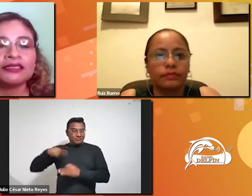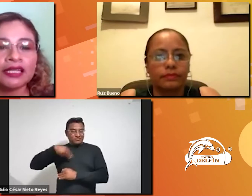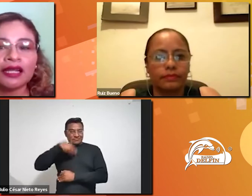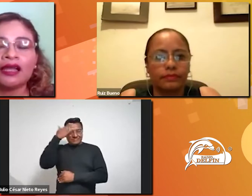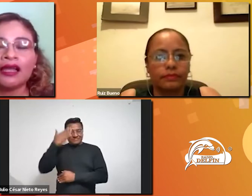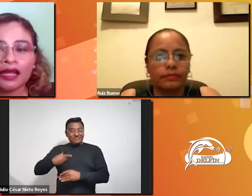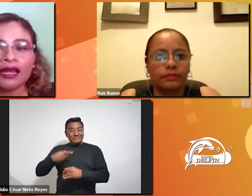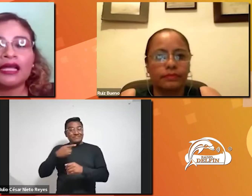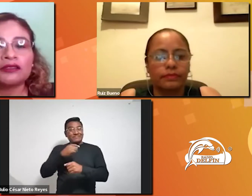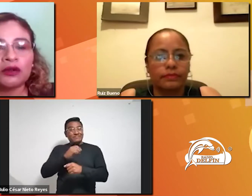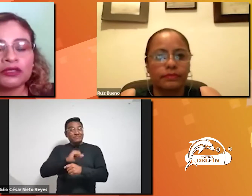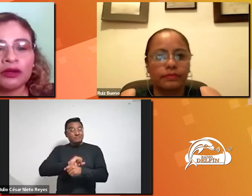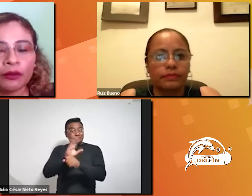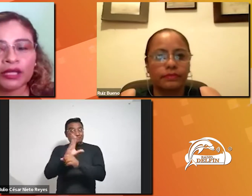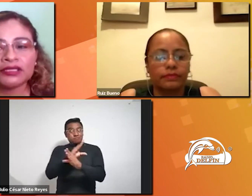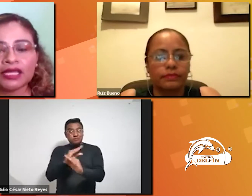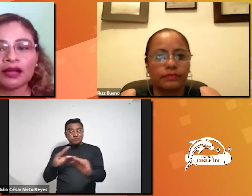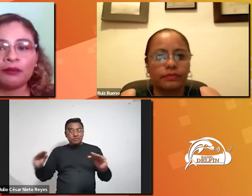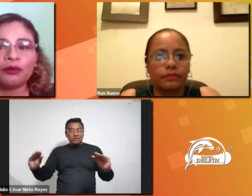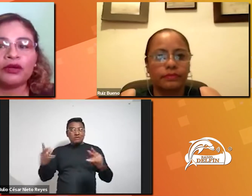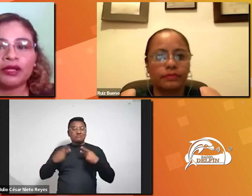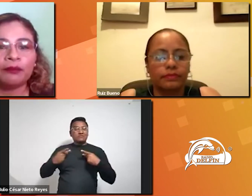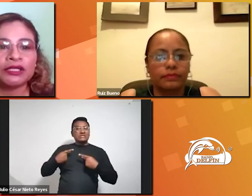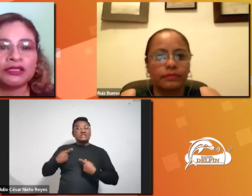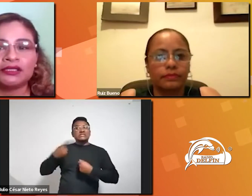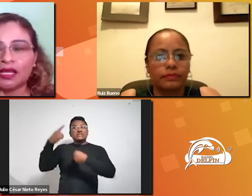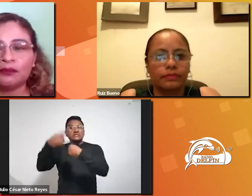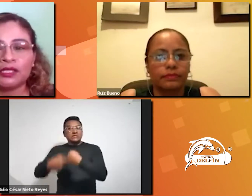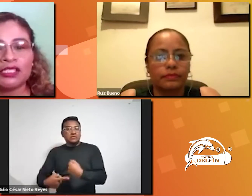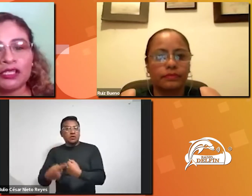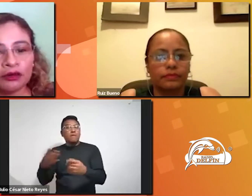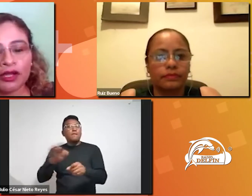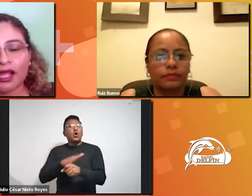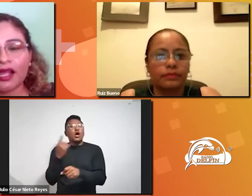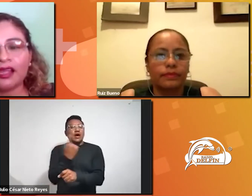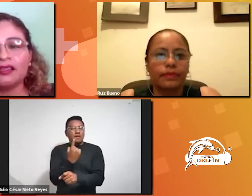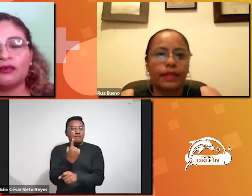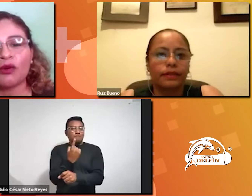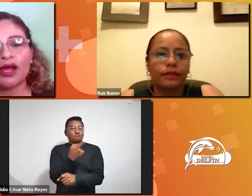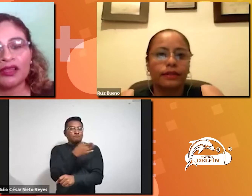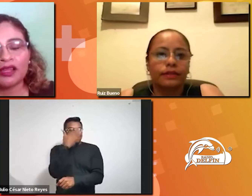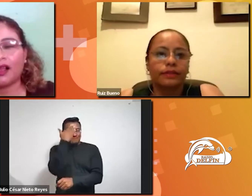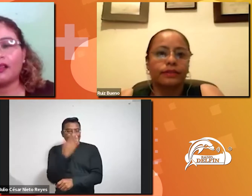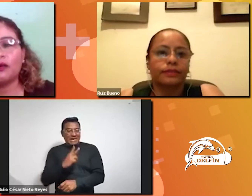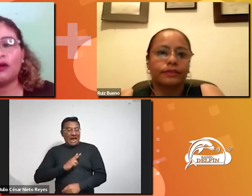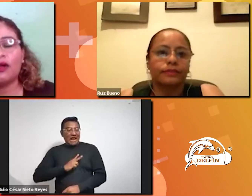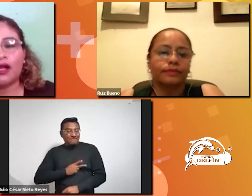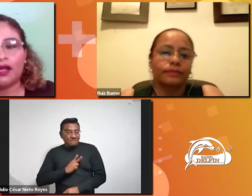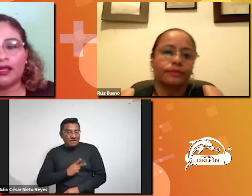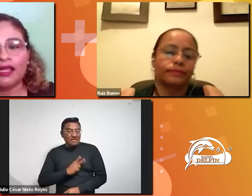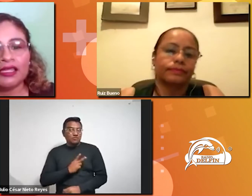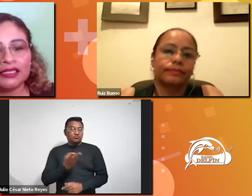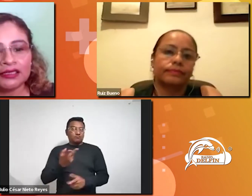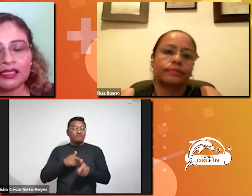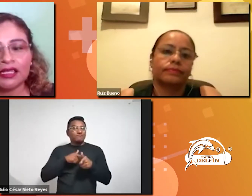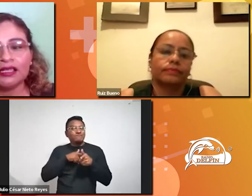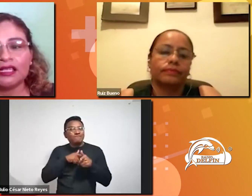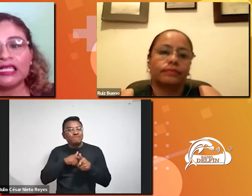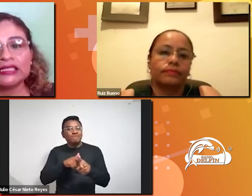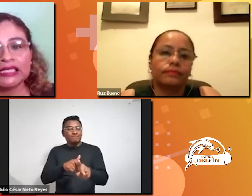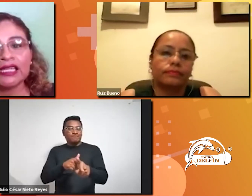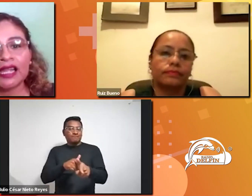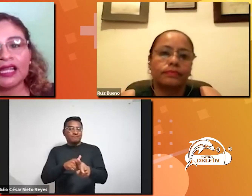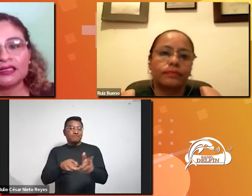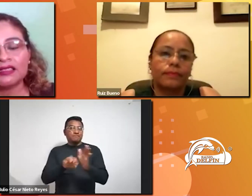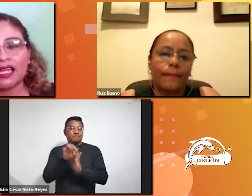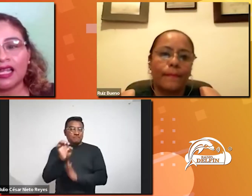así sigue las consecuencias, porque pues el bichito que hay no ha dejado de existir